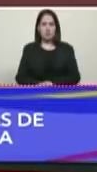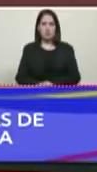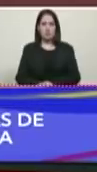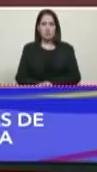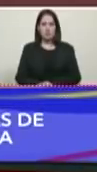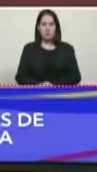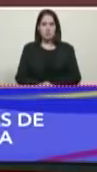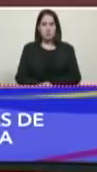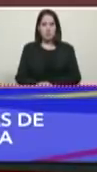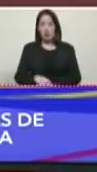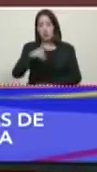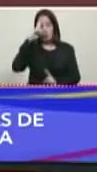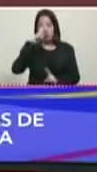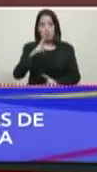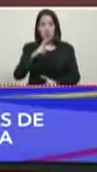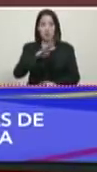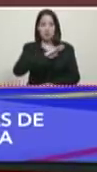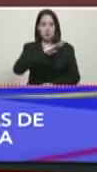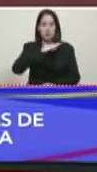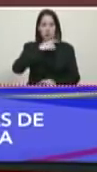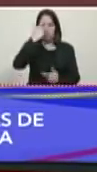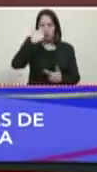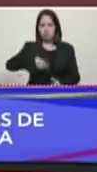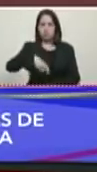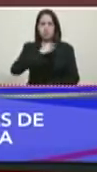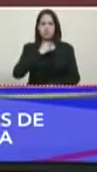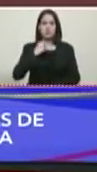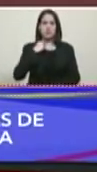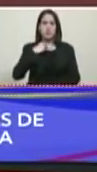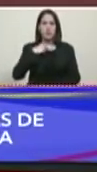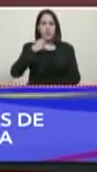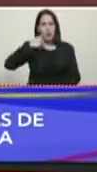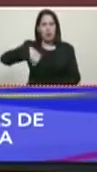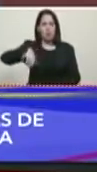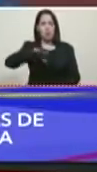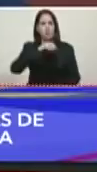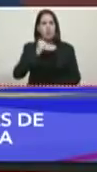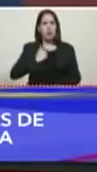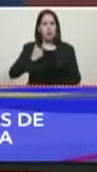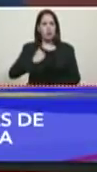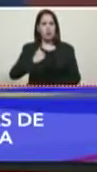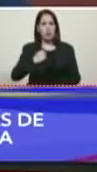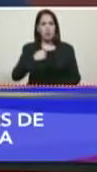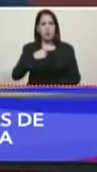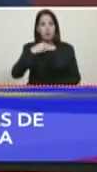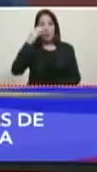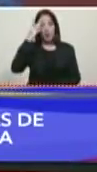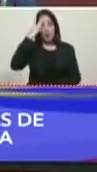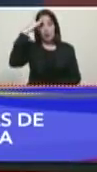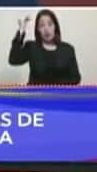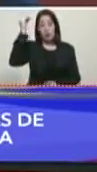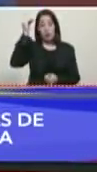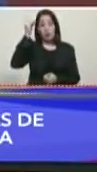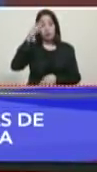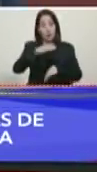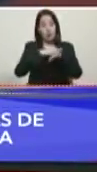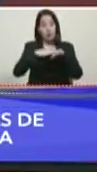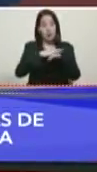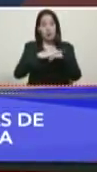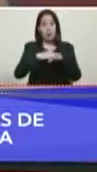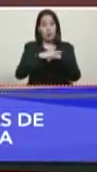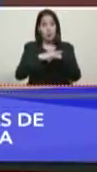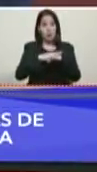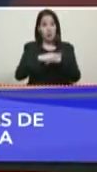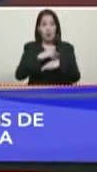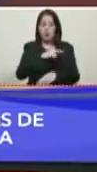respeta su propia sotana ni respeta al pueblo católico que somos todos bueno que dios lo perdone pero nosotros sigamos nuestros rumbos